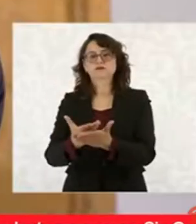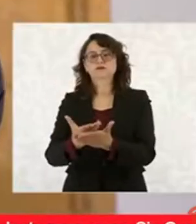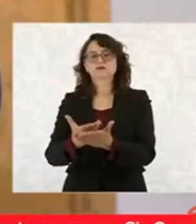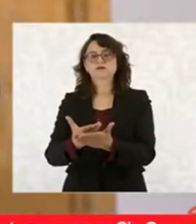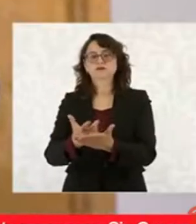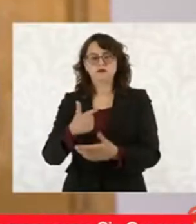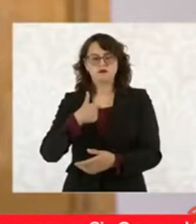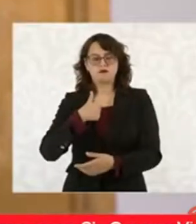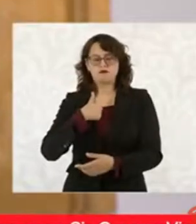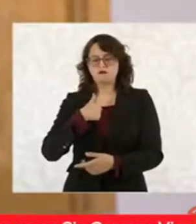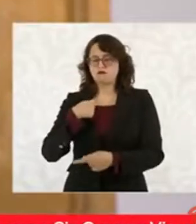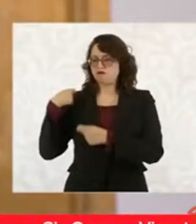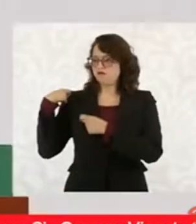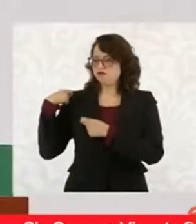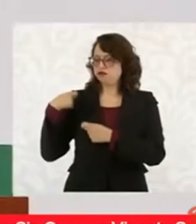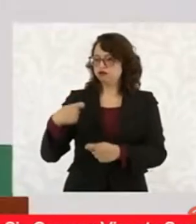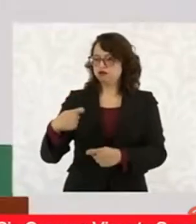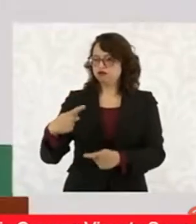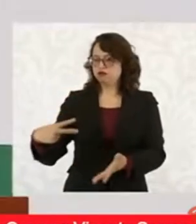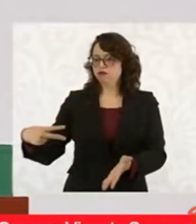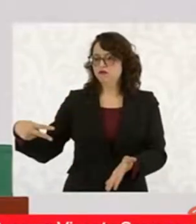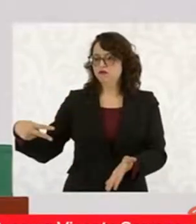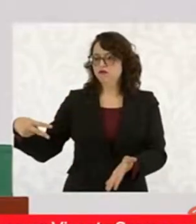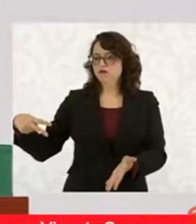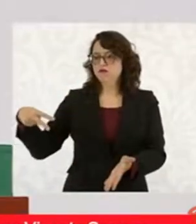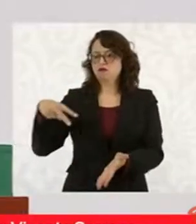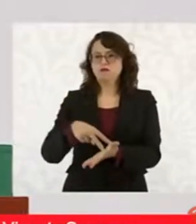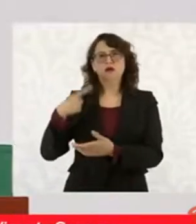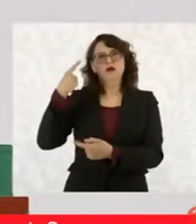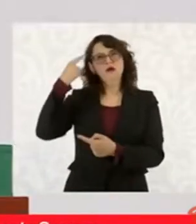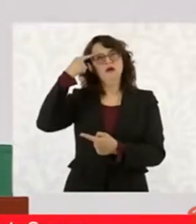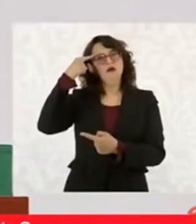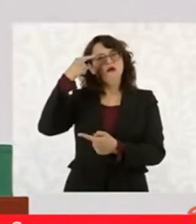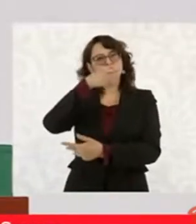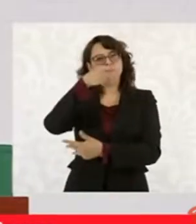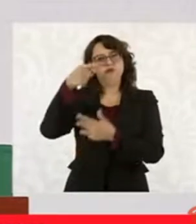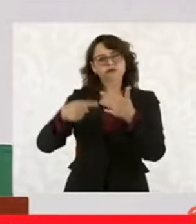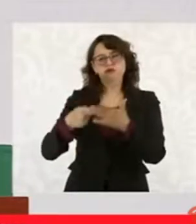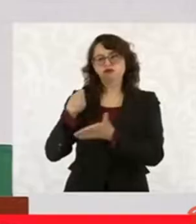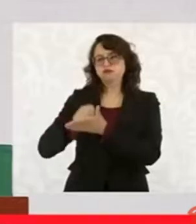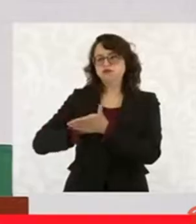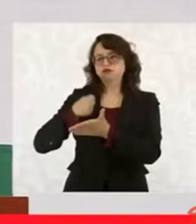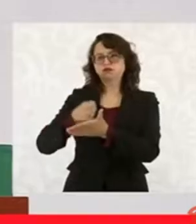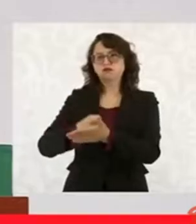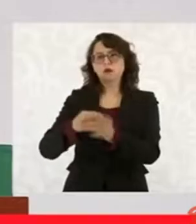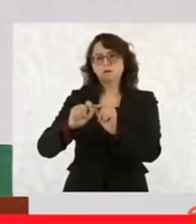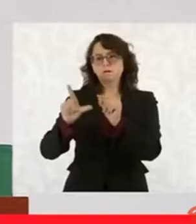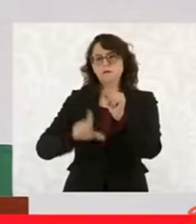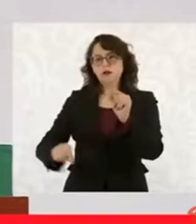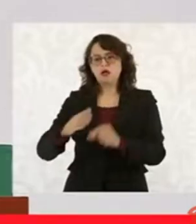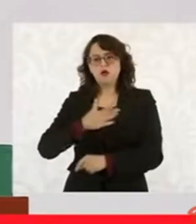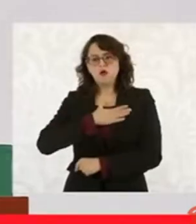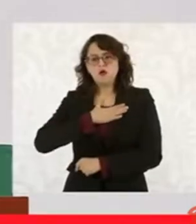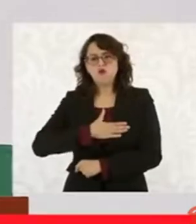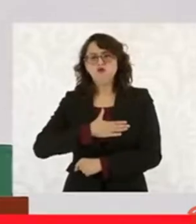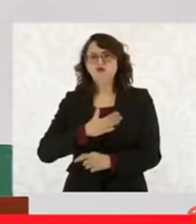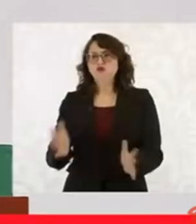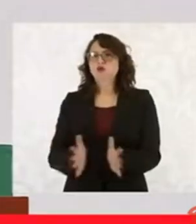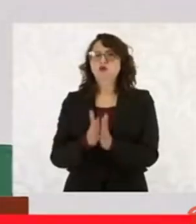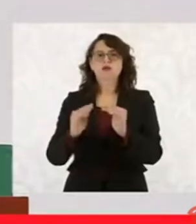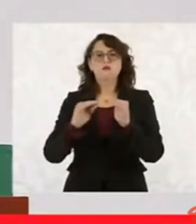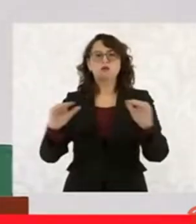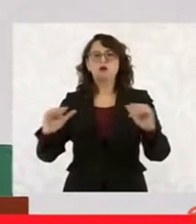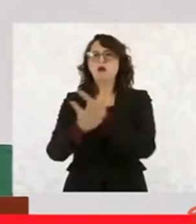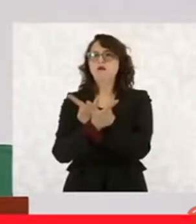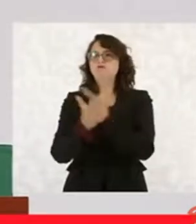con días atrás precisamente preparando este romper, este boicotear, este jalar la